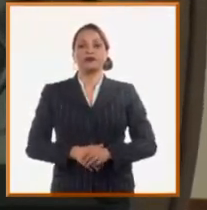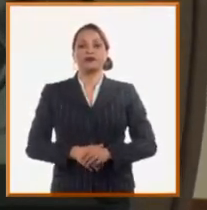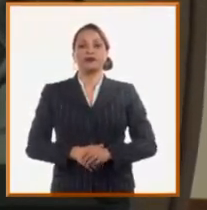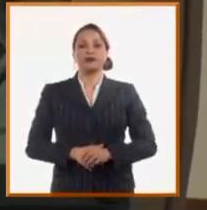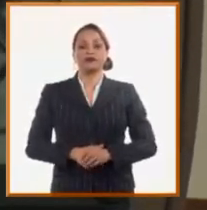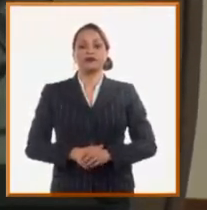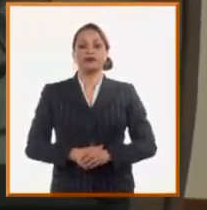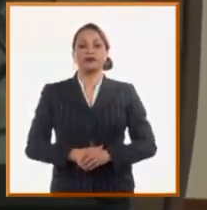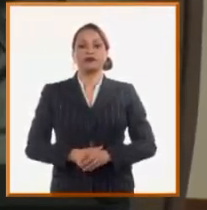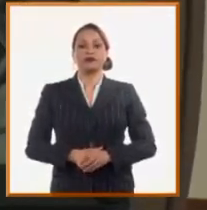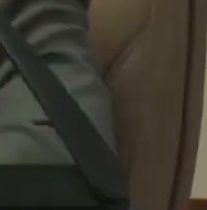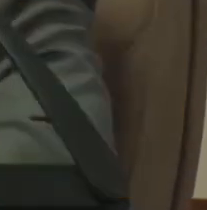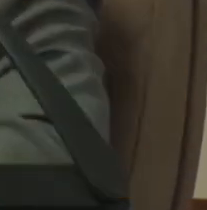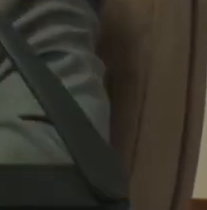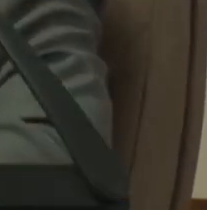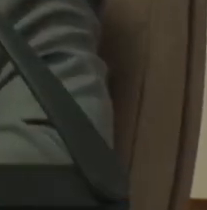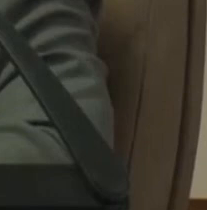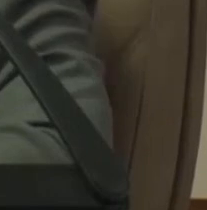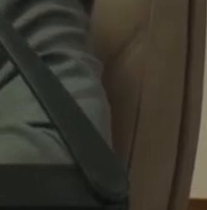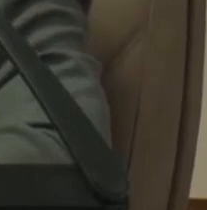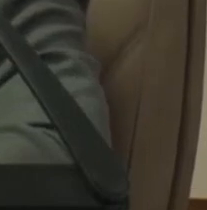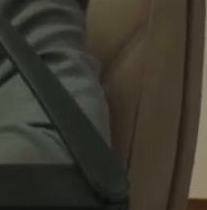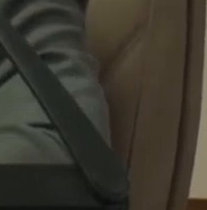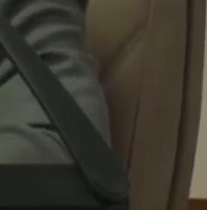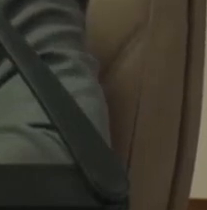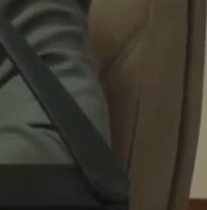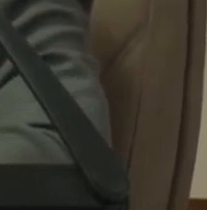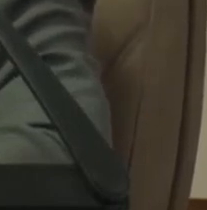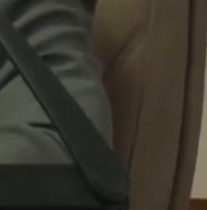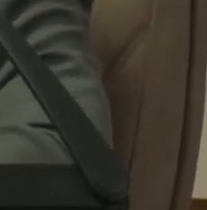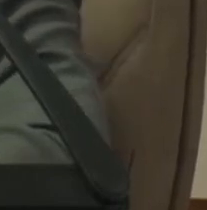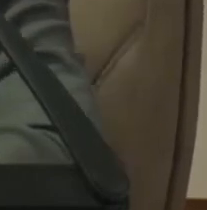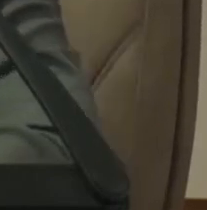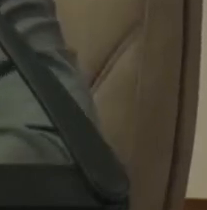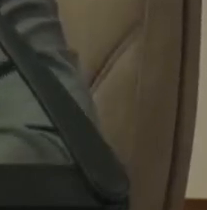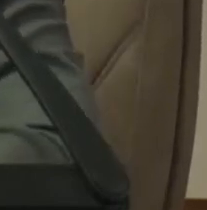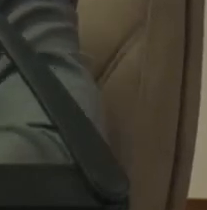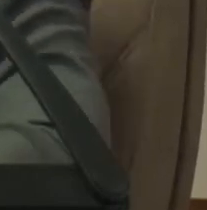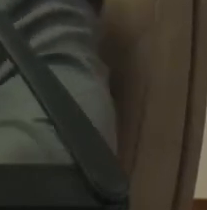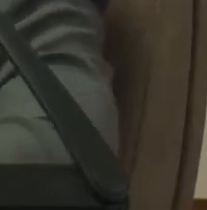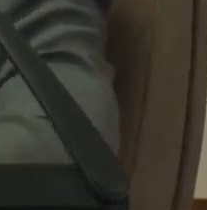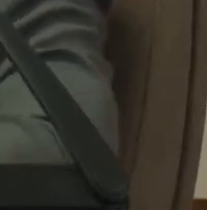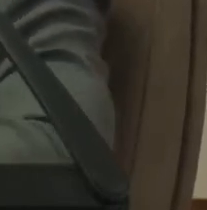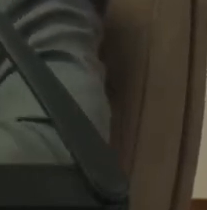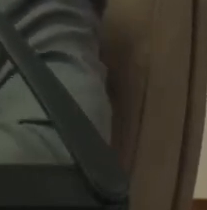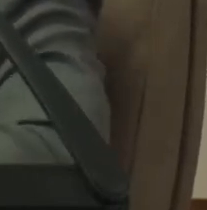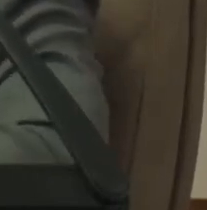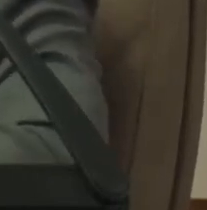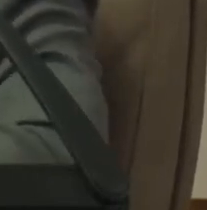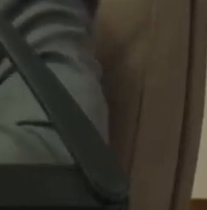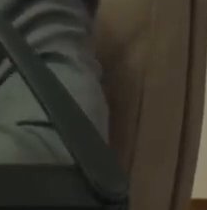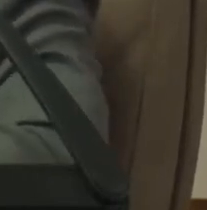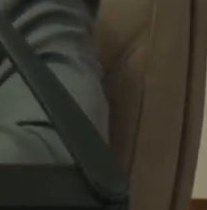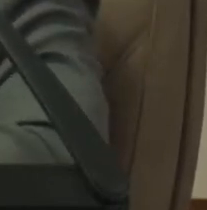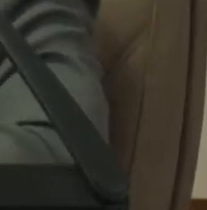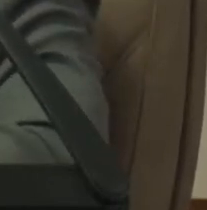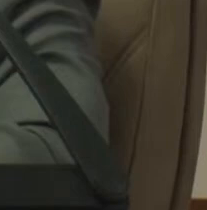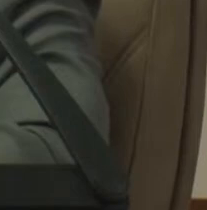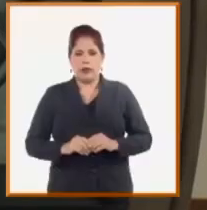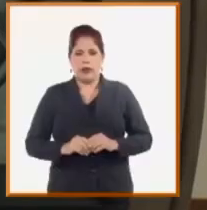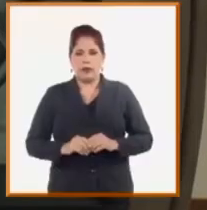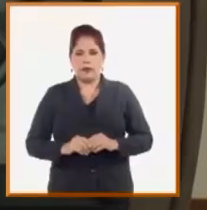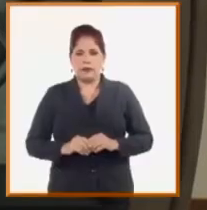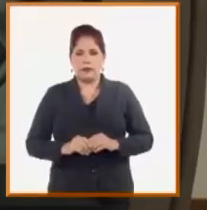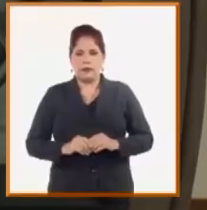sociales, si perfeccionamos errores que tenemos y desviaciones que tenemos, si atenuamos las desigualdades,